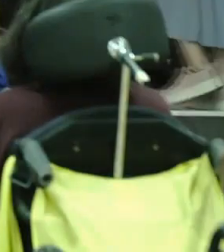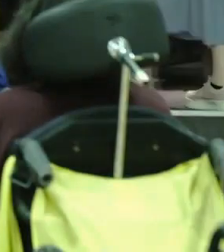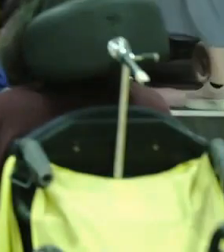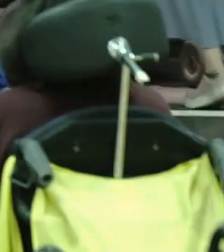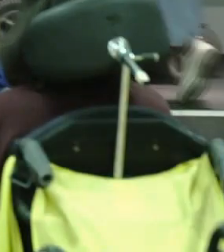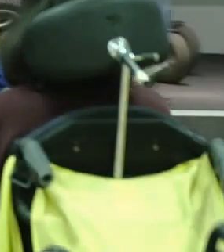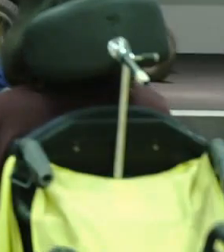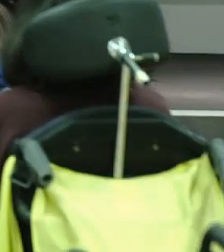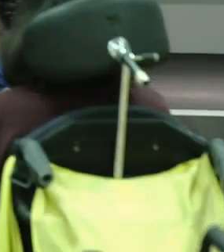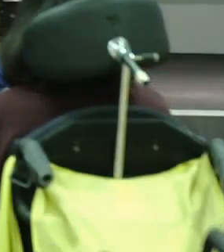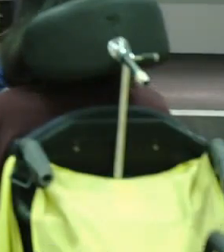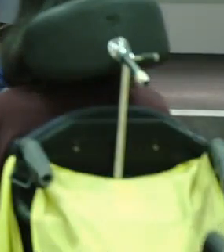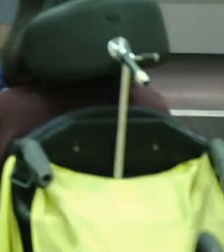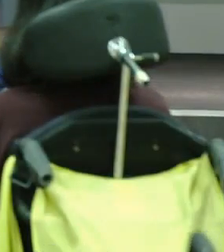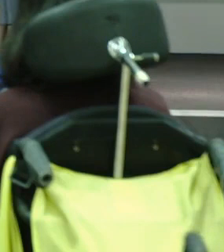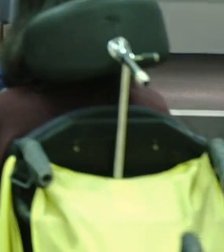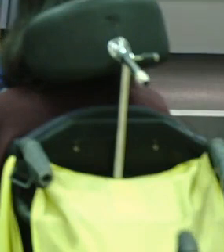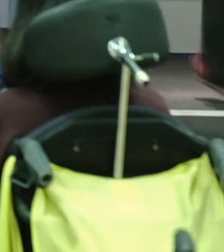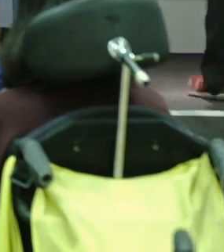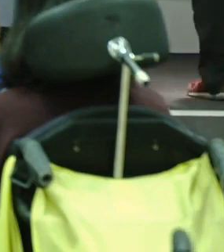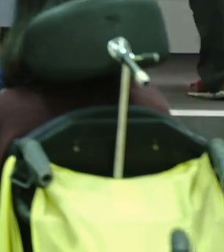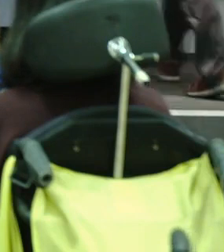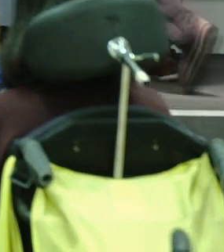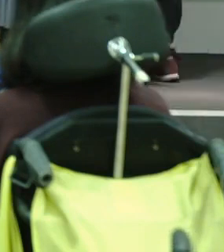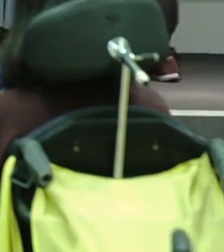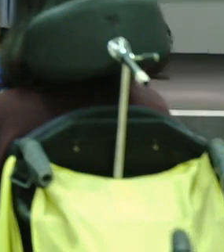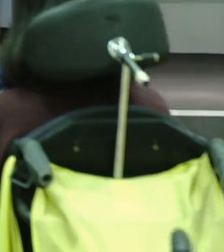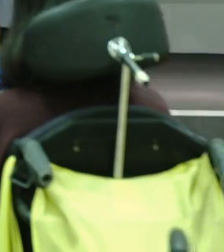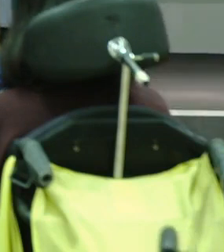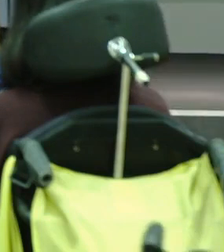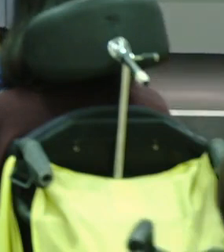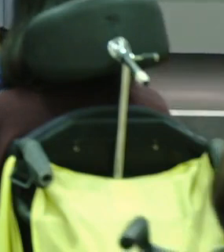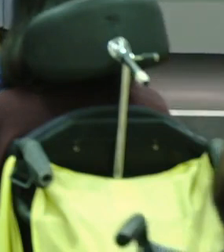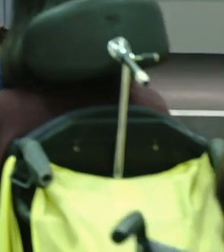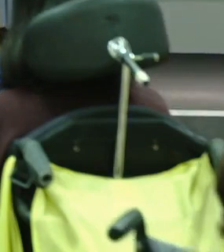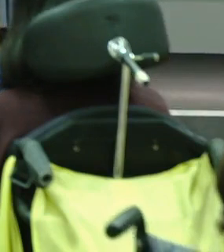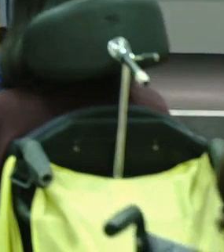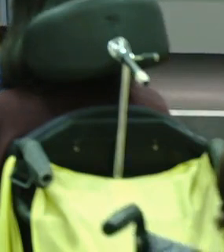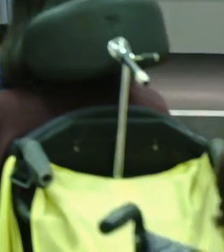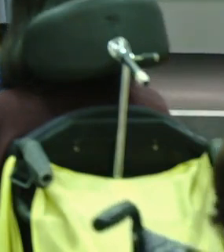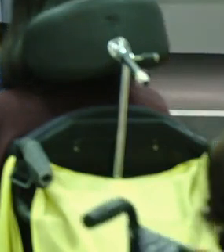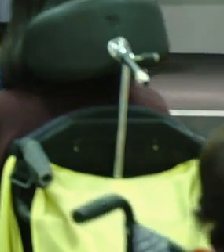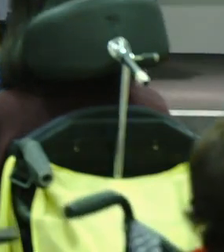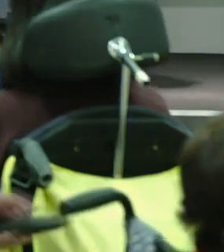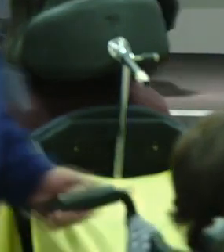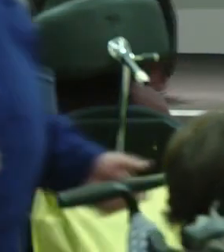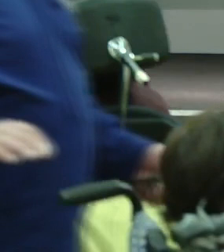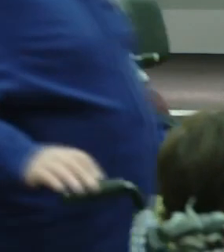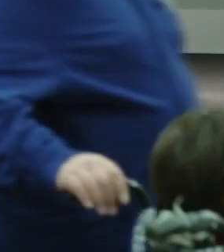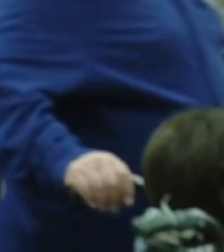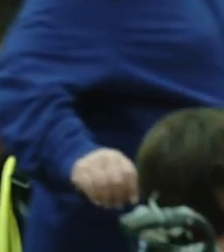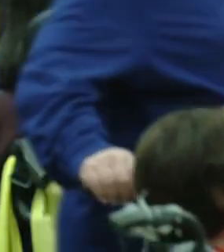Bueno, recordar que Nadia Hadad viene de Bruselas en representación de la ENIL, que